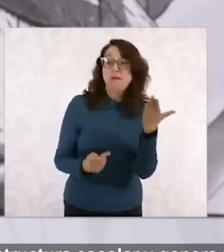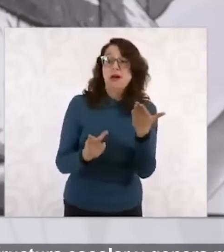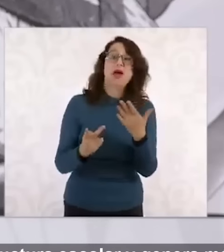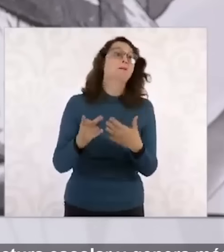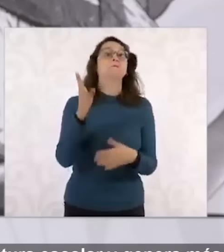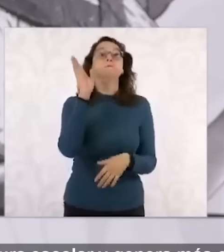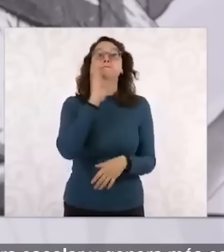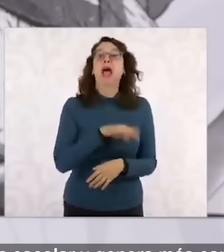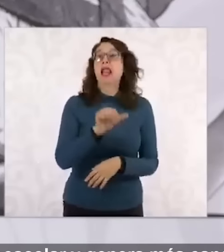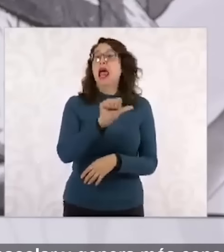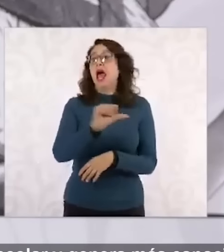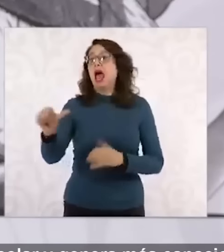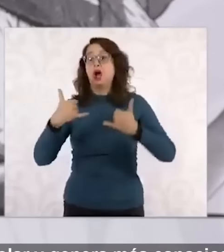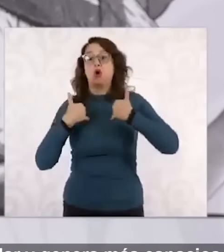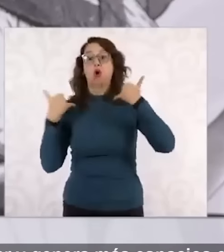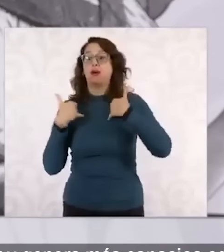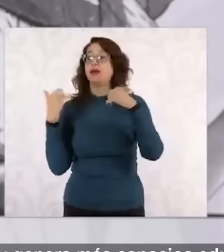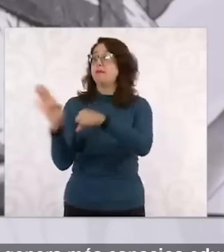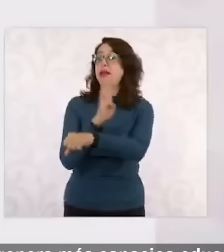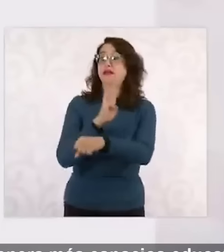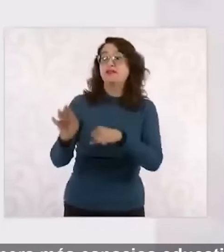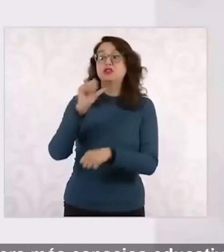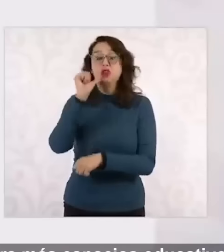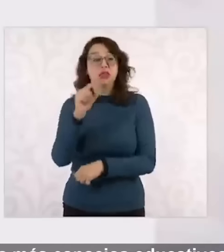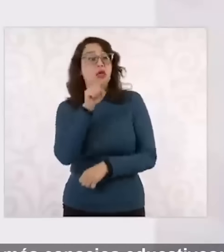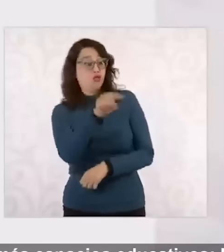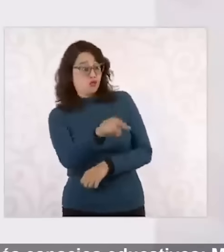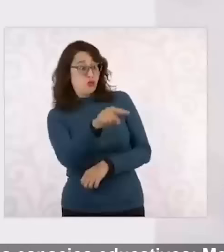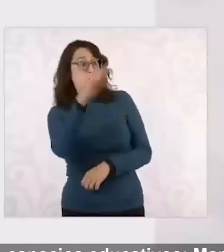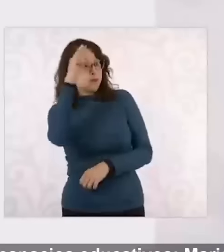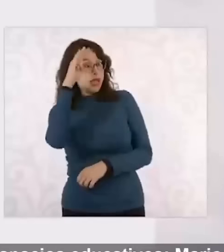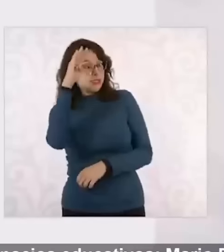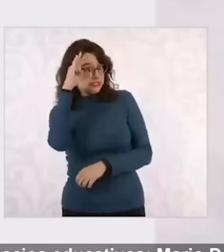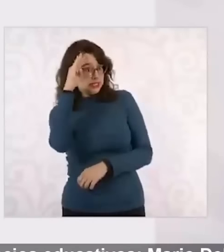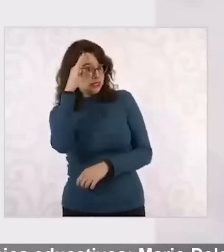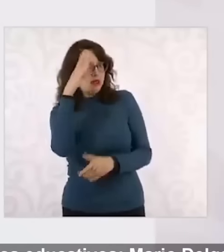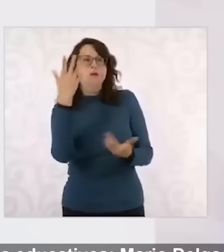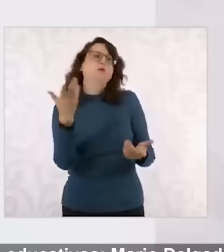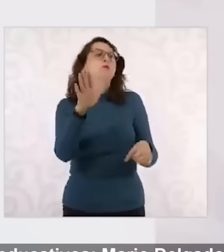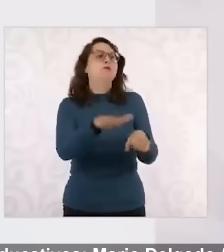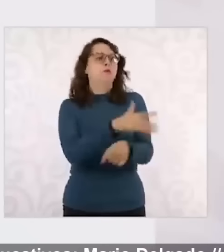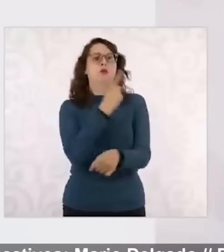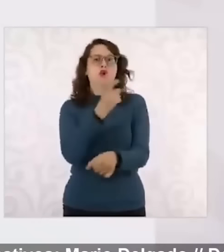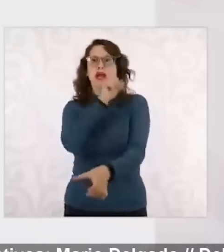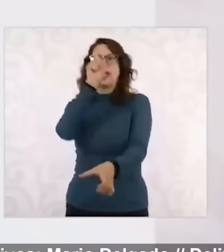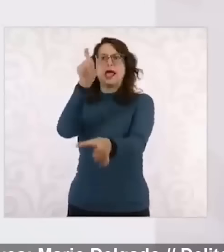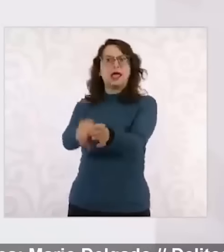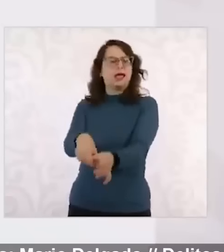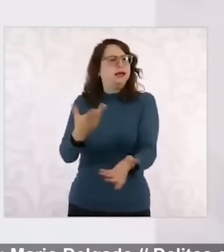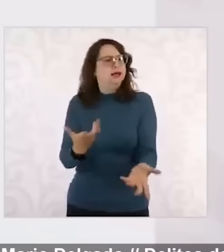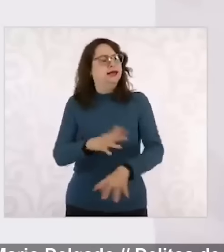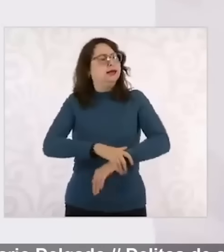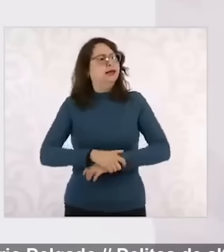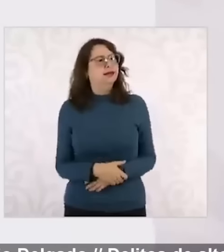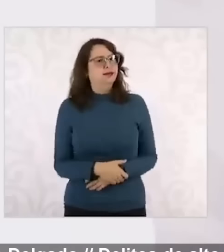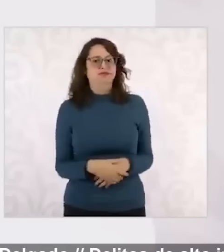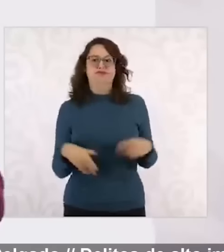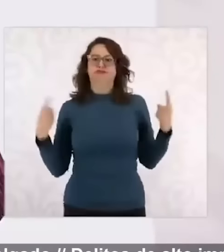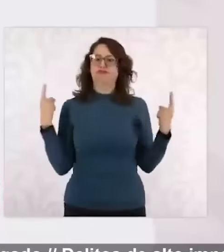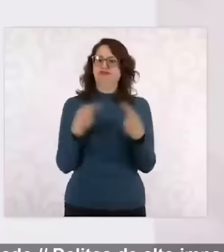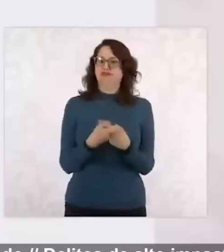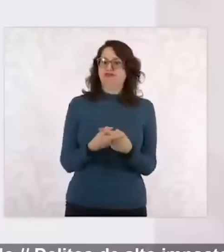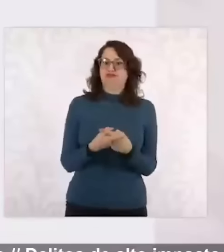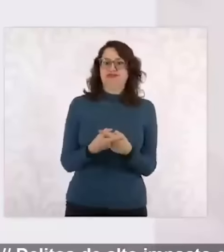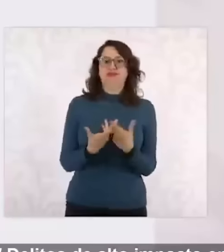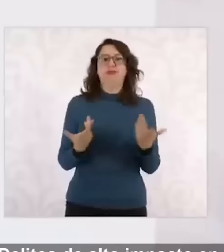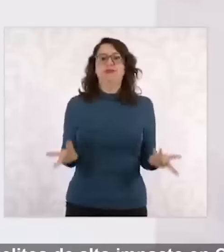que no beneficia a los jóvenes porque te haces parte de ese programa, en efecto, pues hay una contradicción. Pero